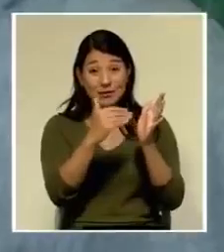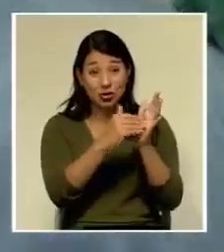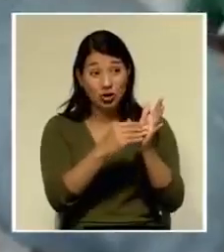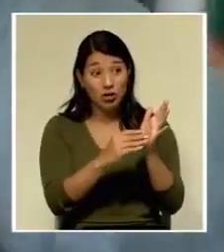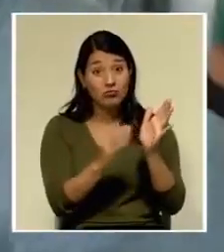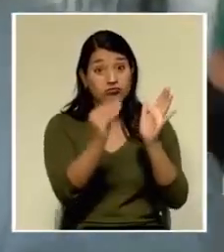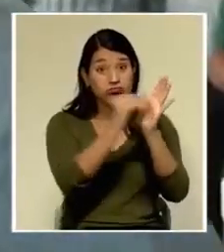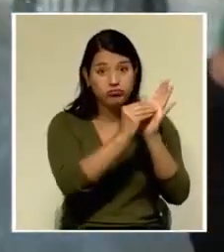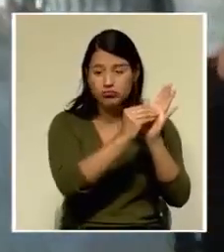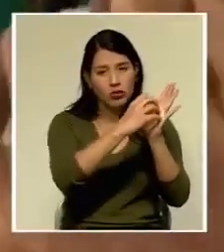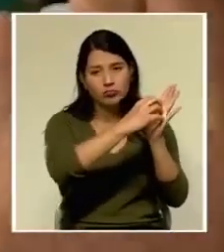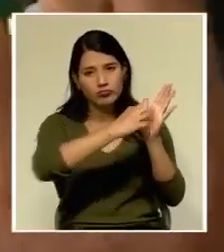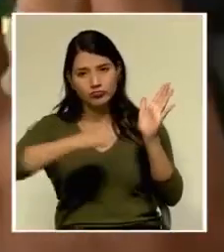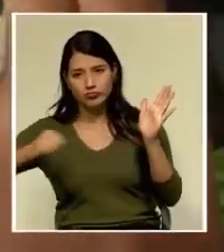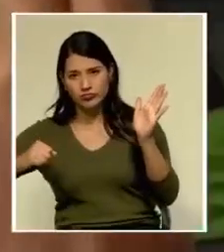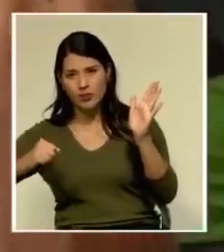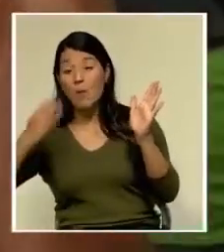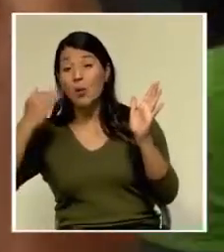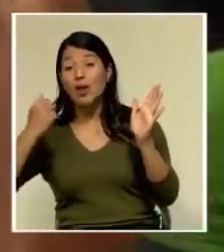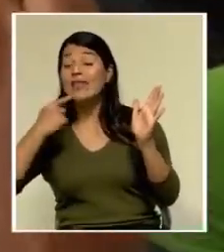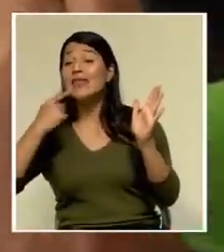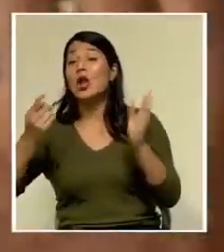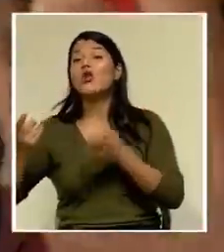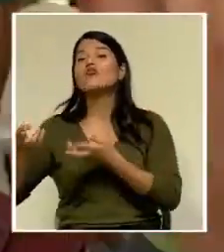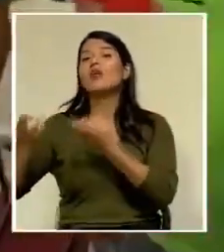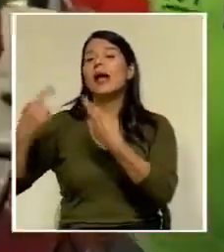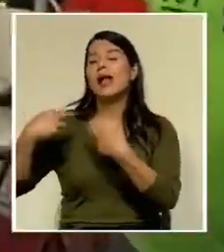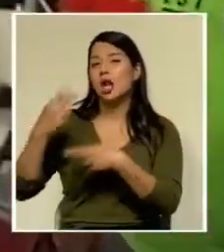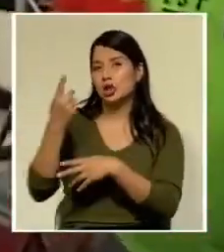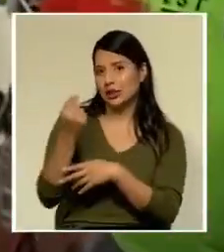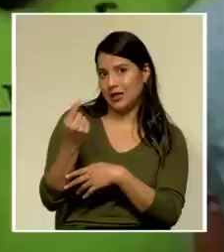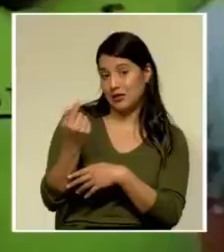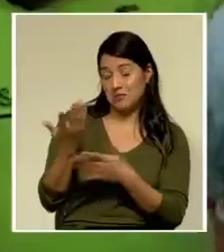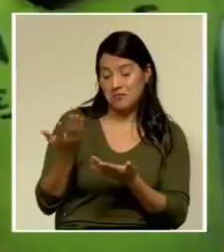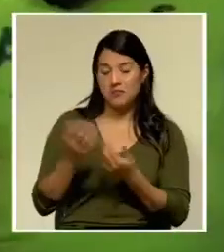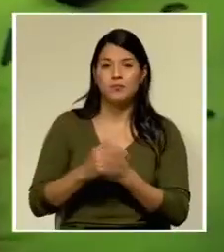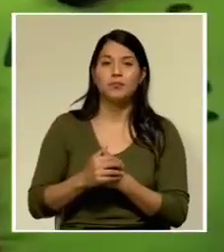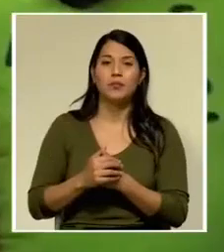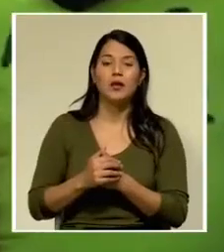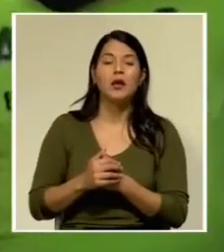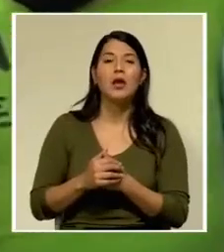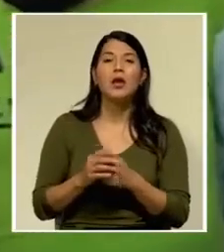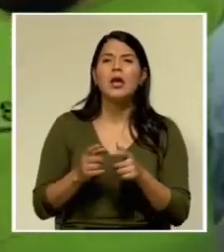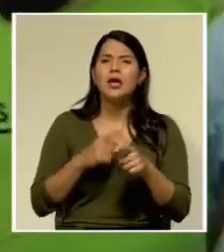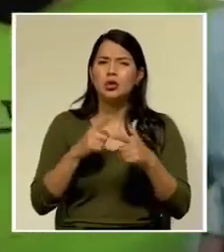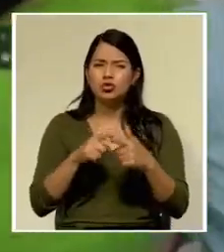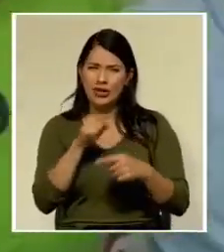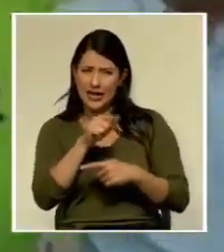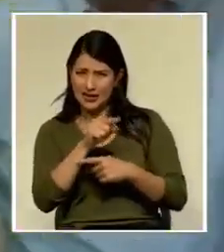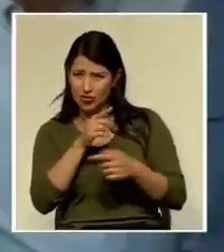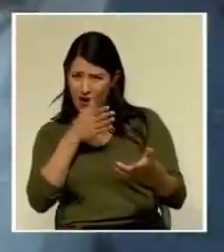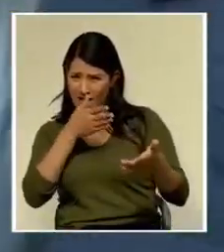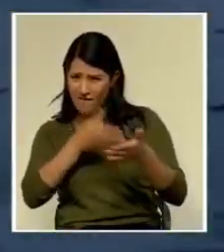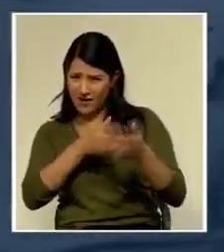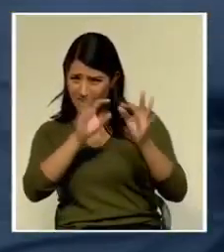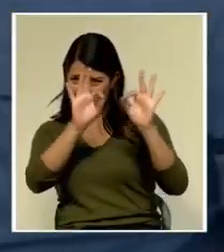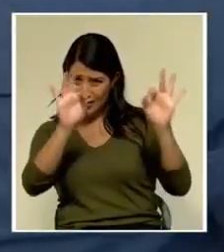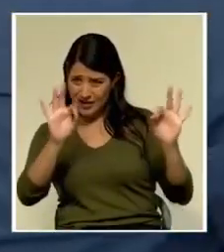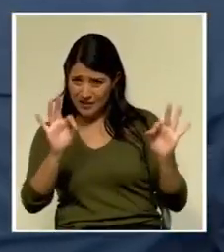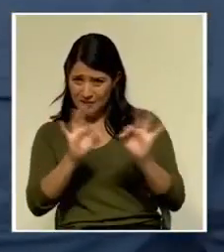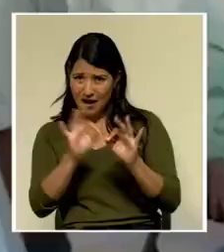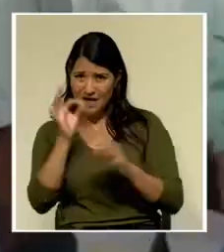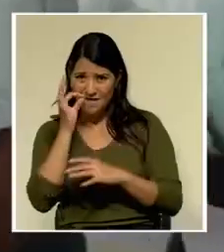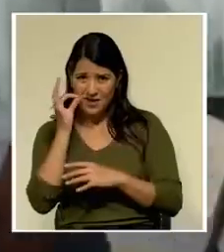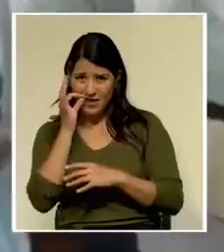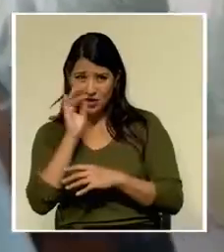Las dudas quedan y resulta difícil saber cuánto pudo impactar en el apoyo para Figueres, cuya imagen se asocia de por sí